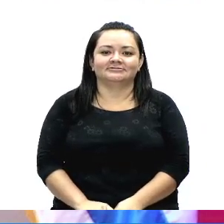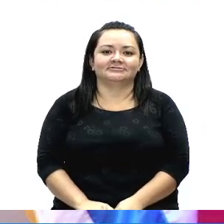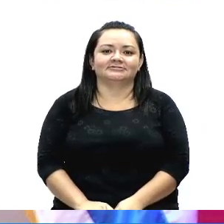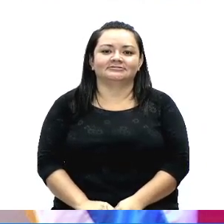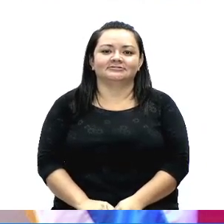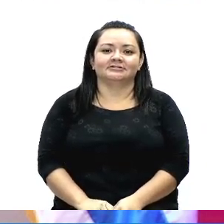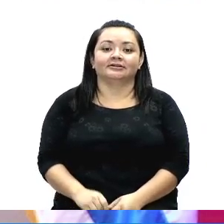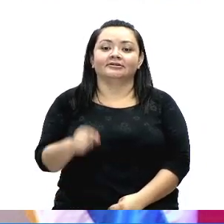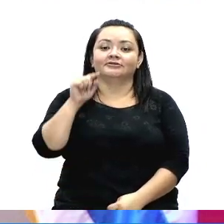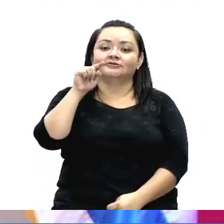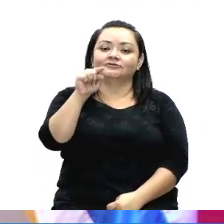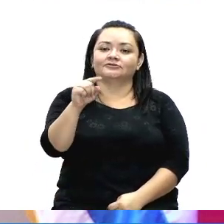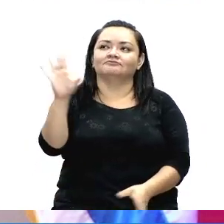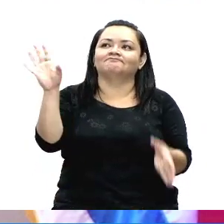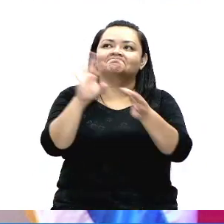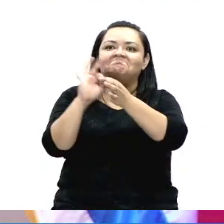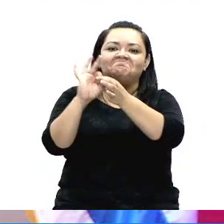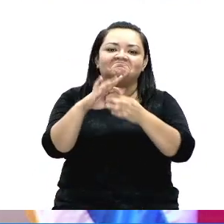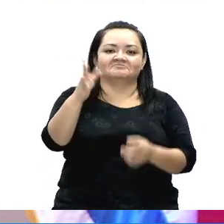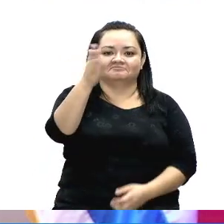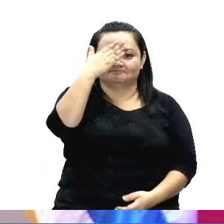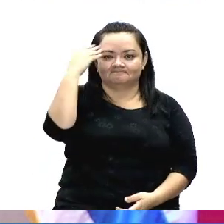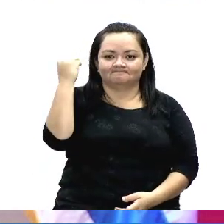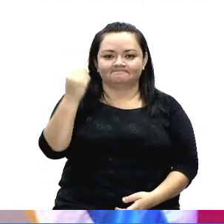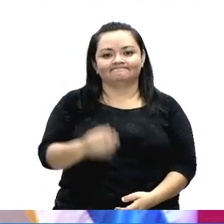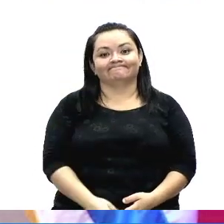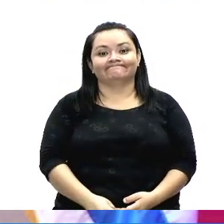pero no has cuidado tu comunión con dios